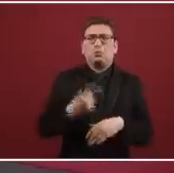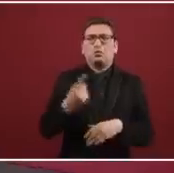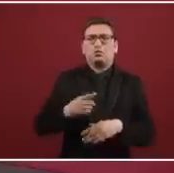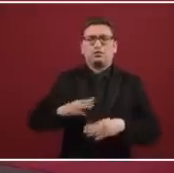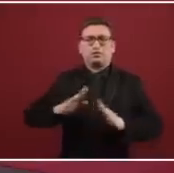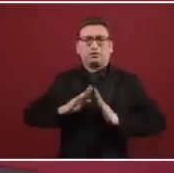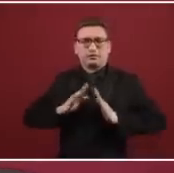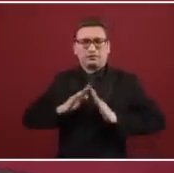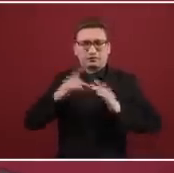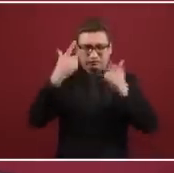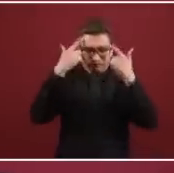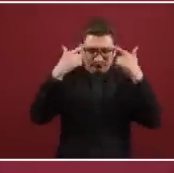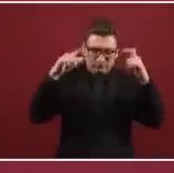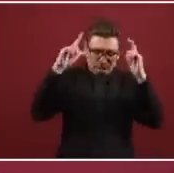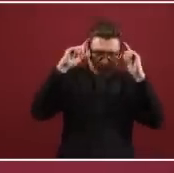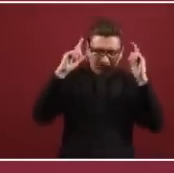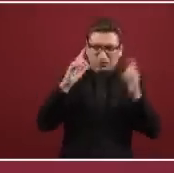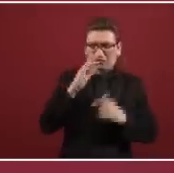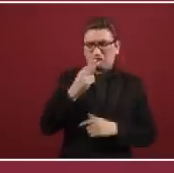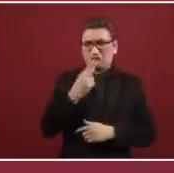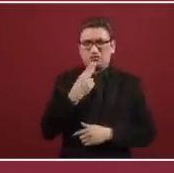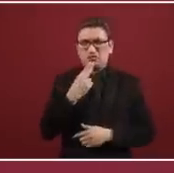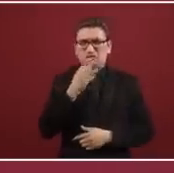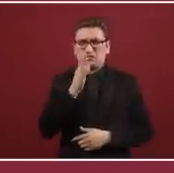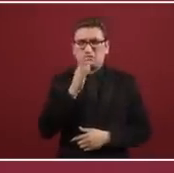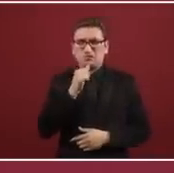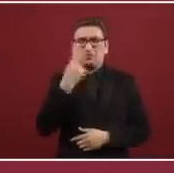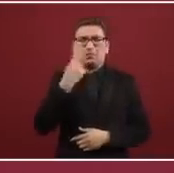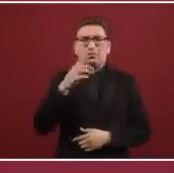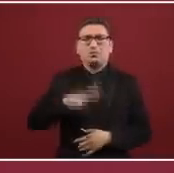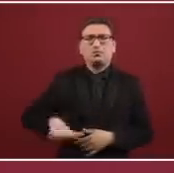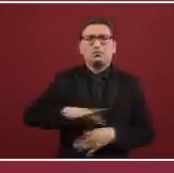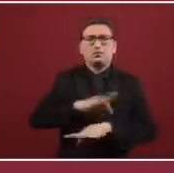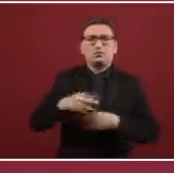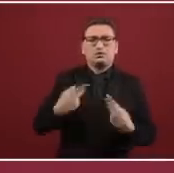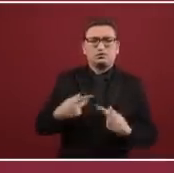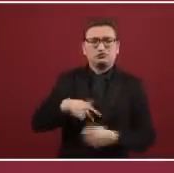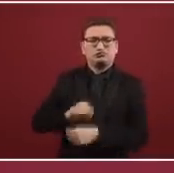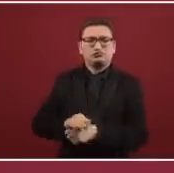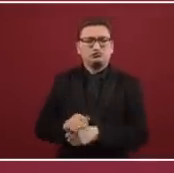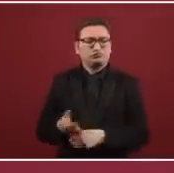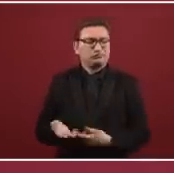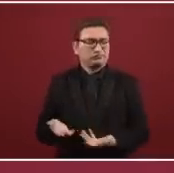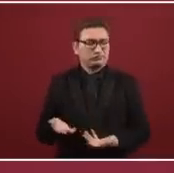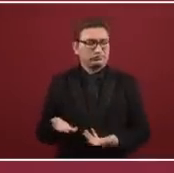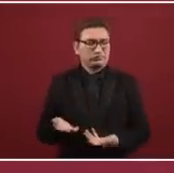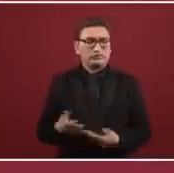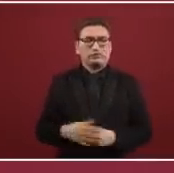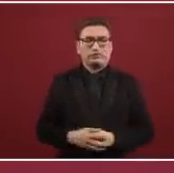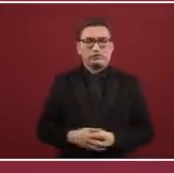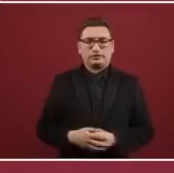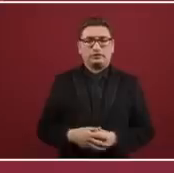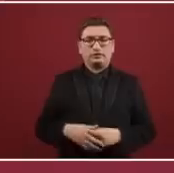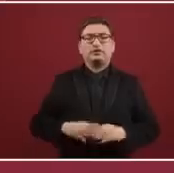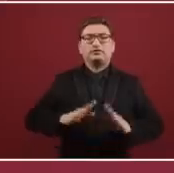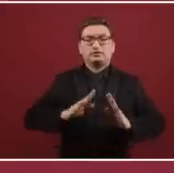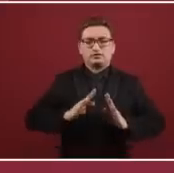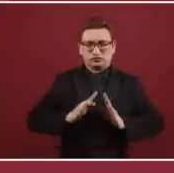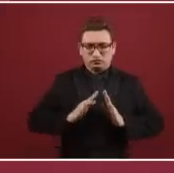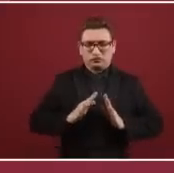Marina no podían utilizarse para la seguridad pública, se utilizaban para